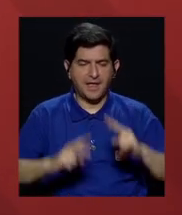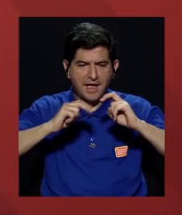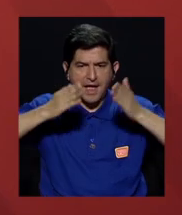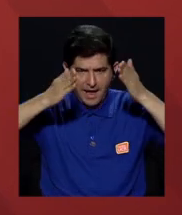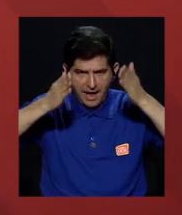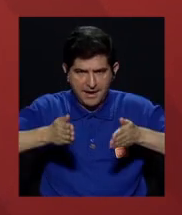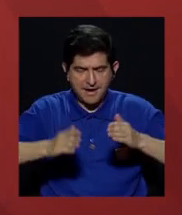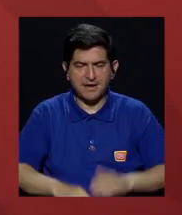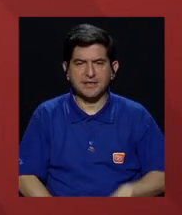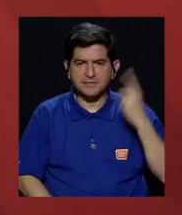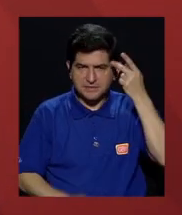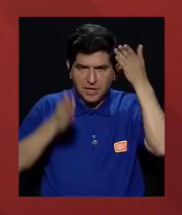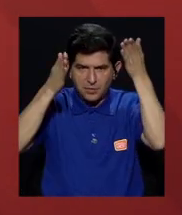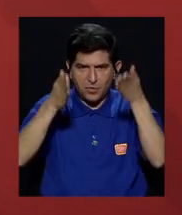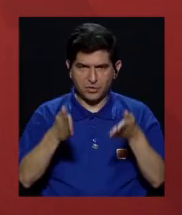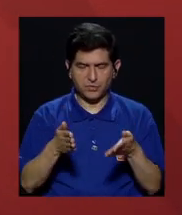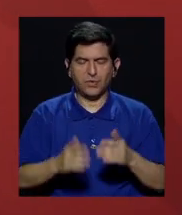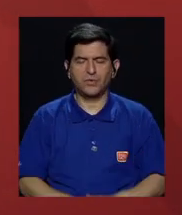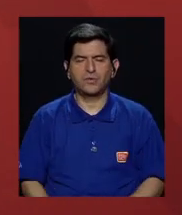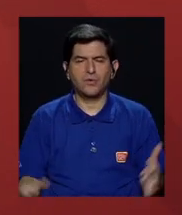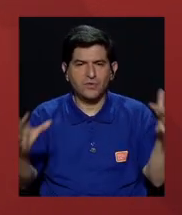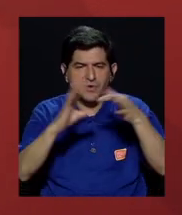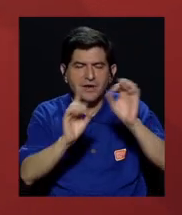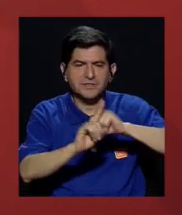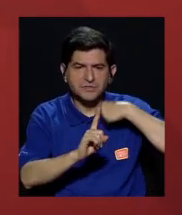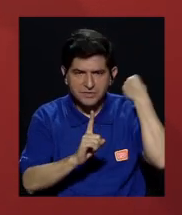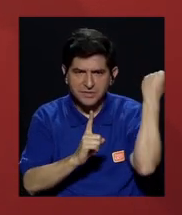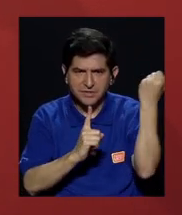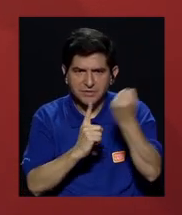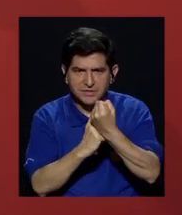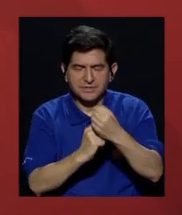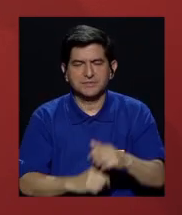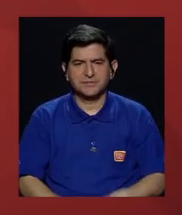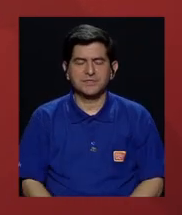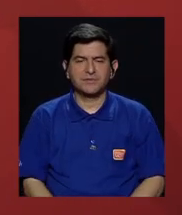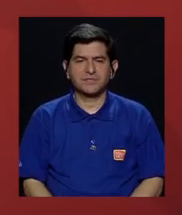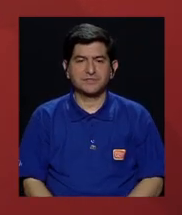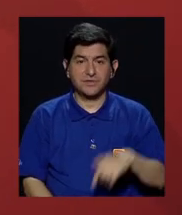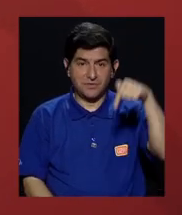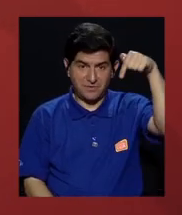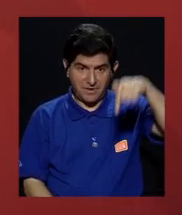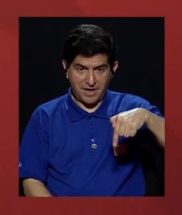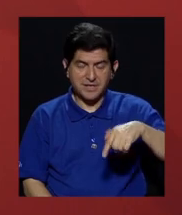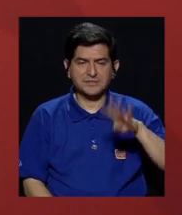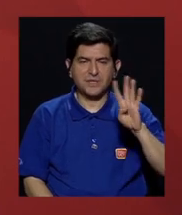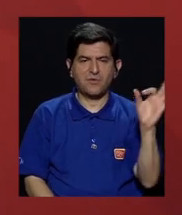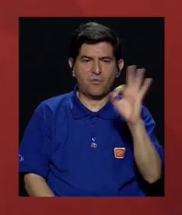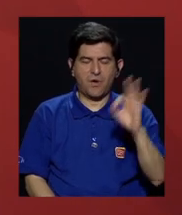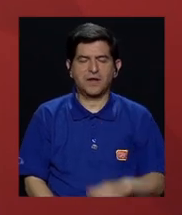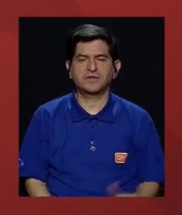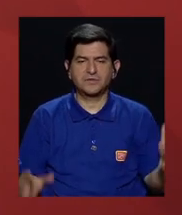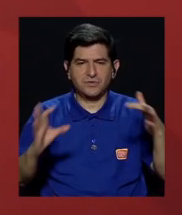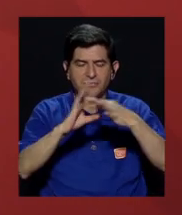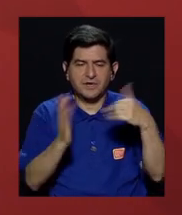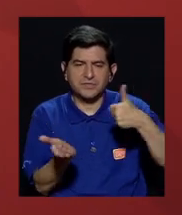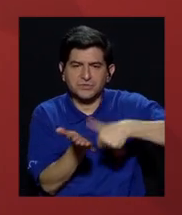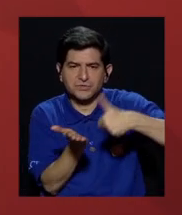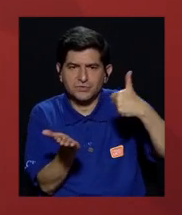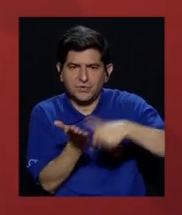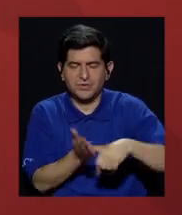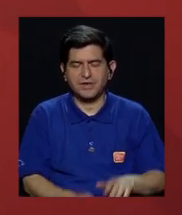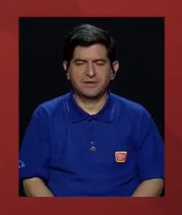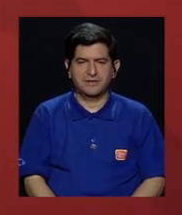analista y politólogo sobre la situación que nos ofrece es este 4 de febrero a propósito de las